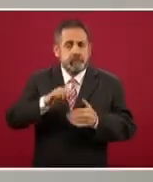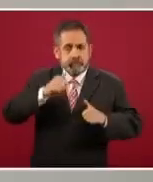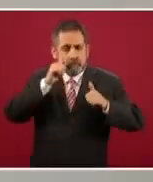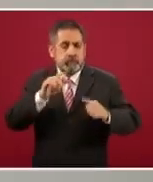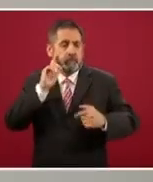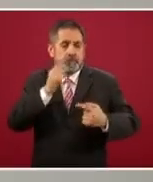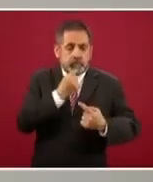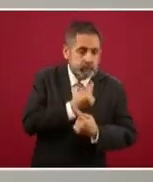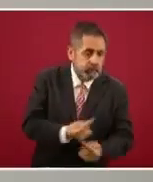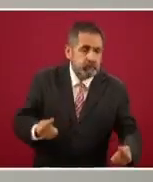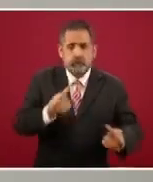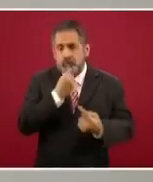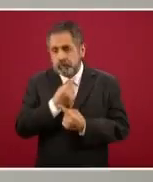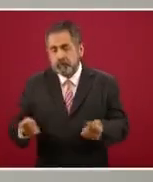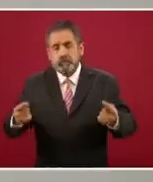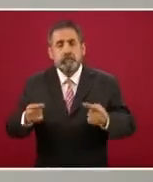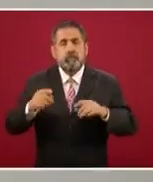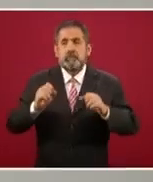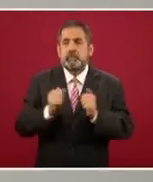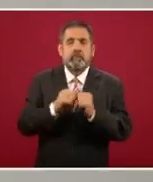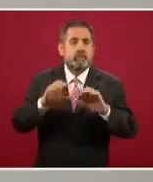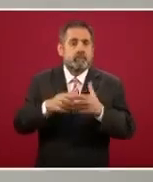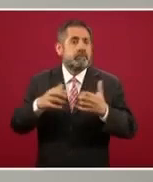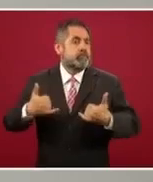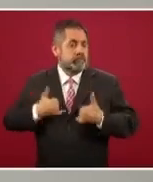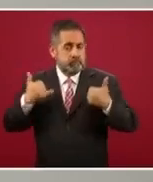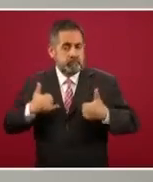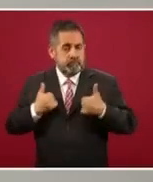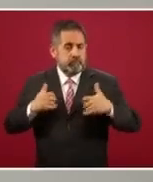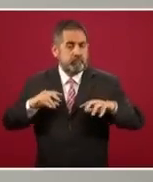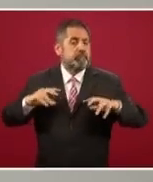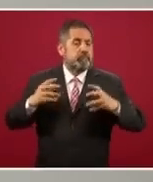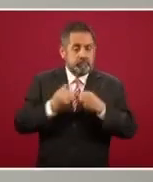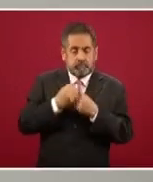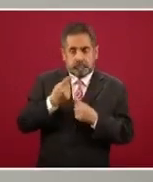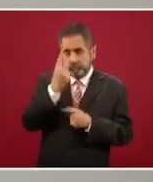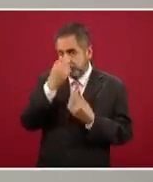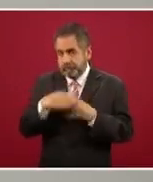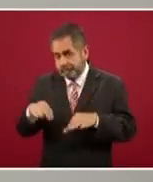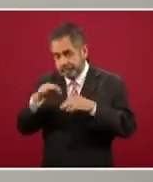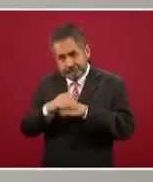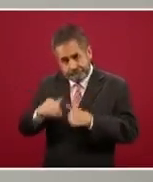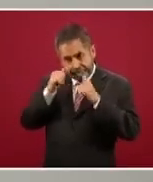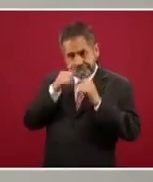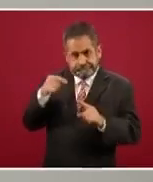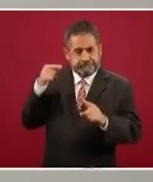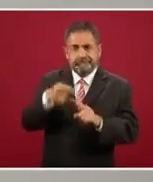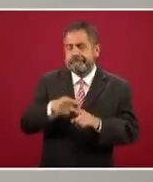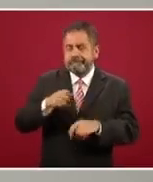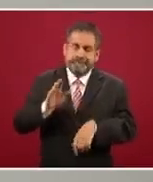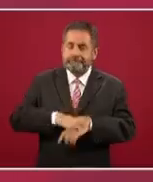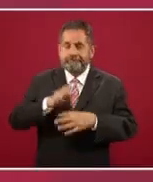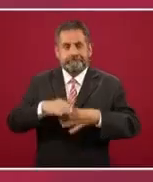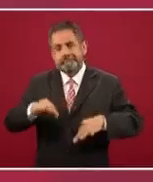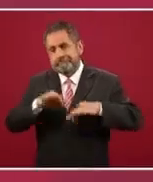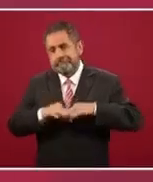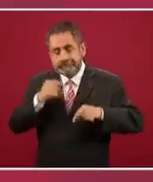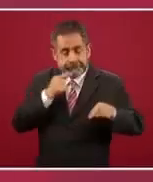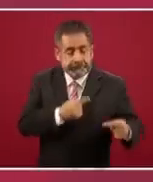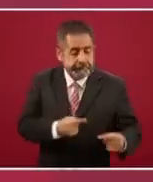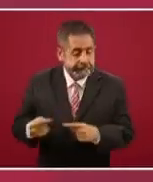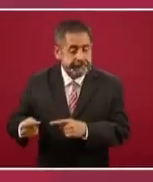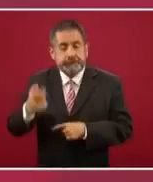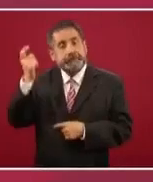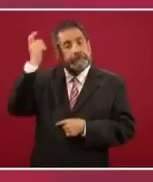las niñas, a los niños y a los adolescentes, con un énfasis preventivo y también mayoritariamente enfocado en la